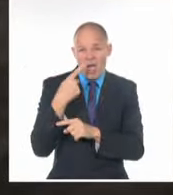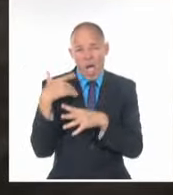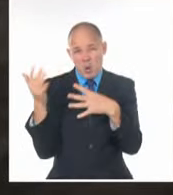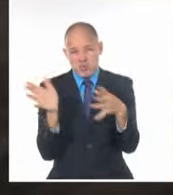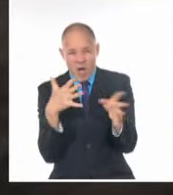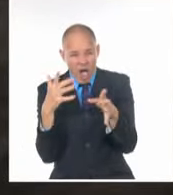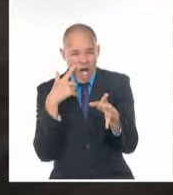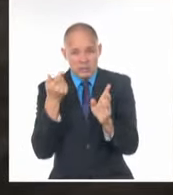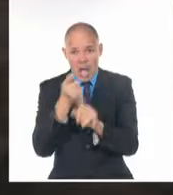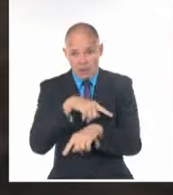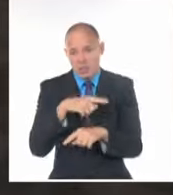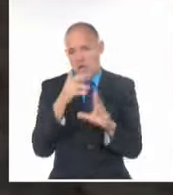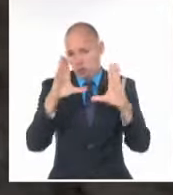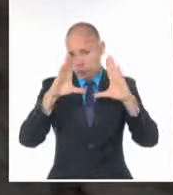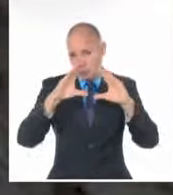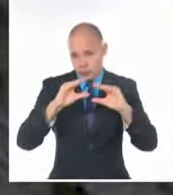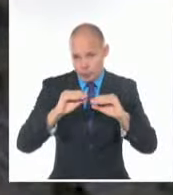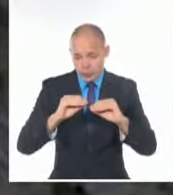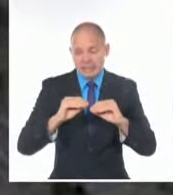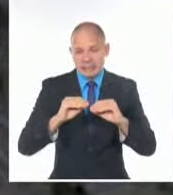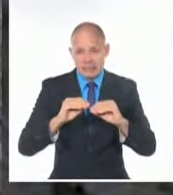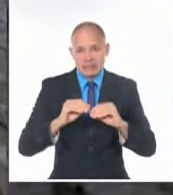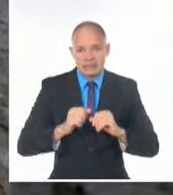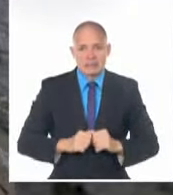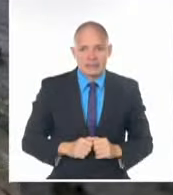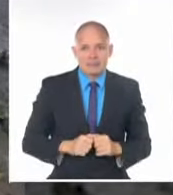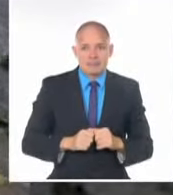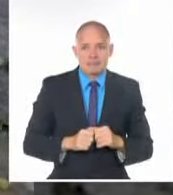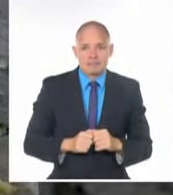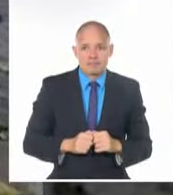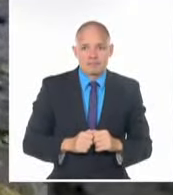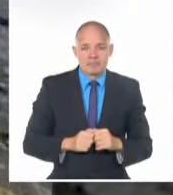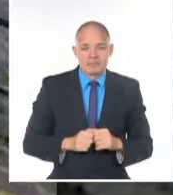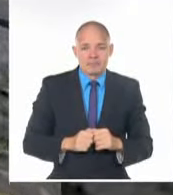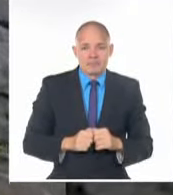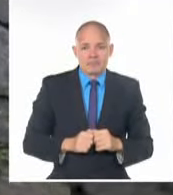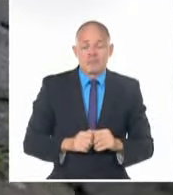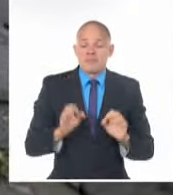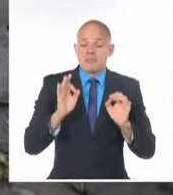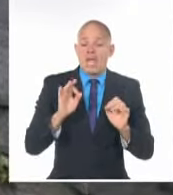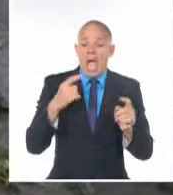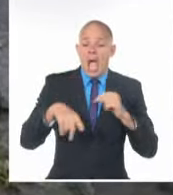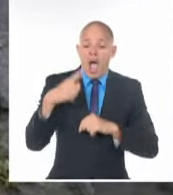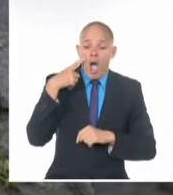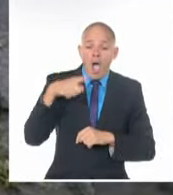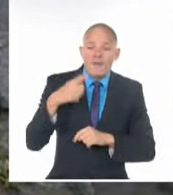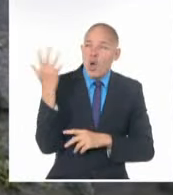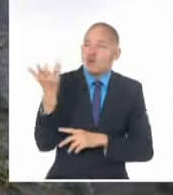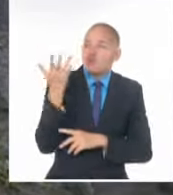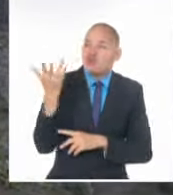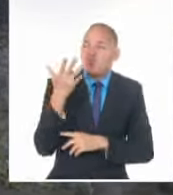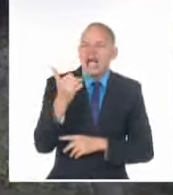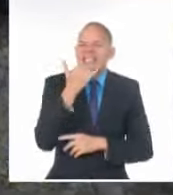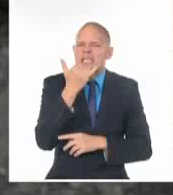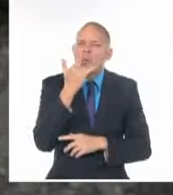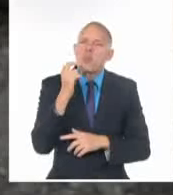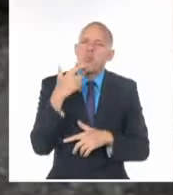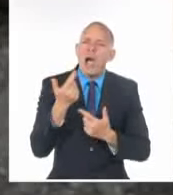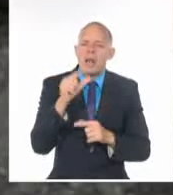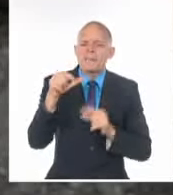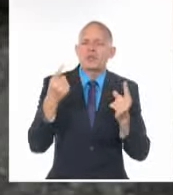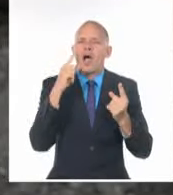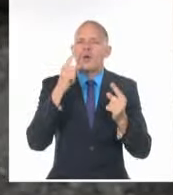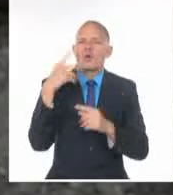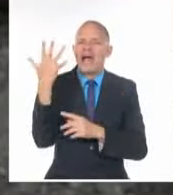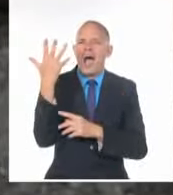la noche antes de un nuevo frente frío. El fenómeno meteorológico actual ha provocado la caída de ramas y